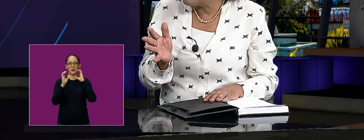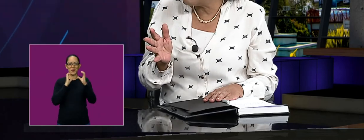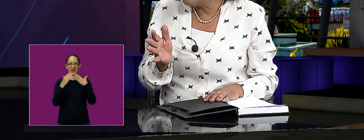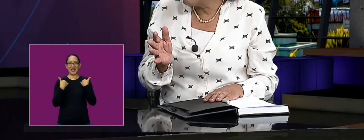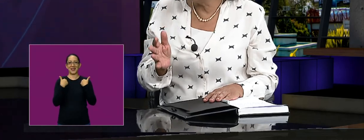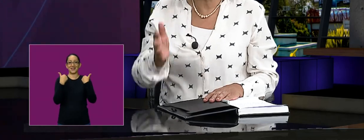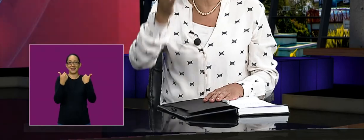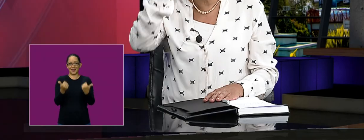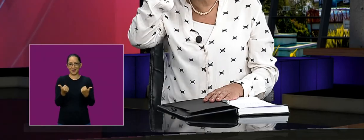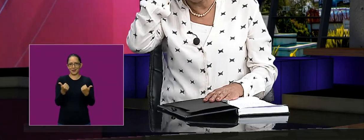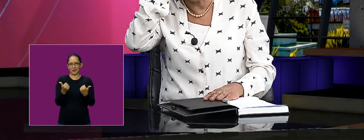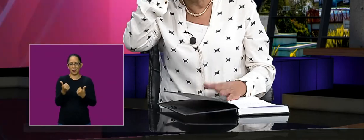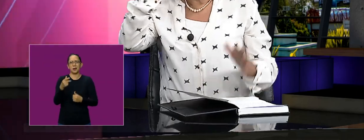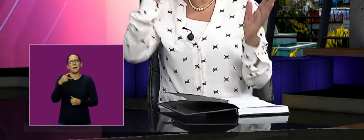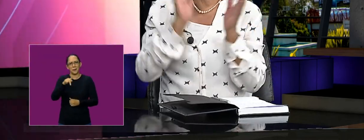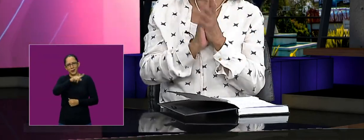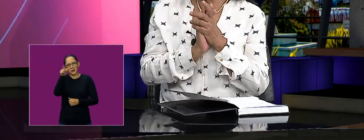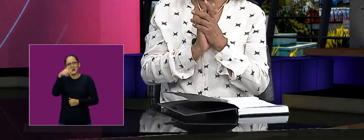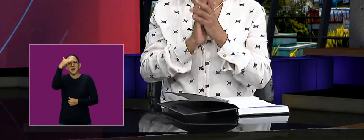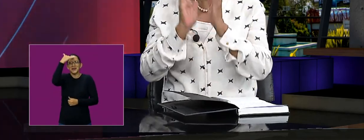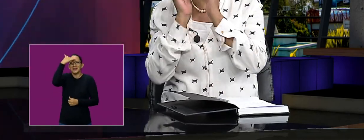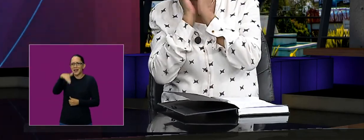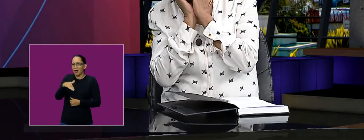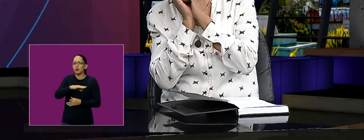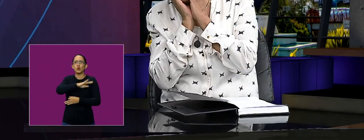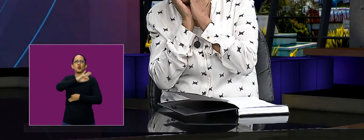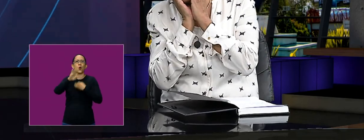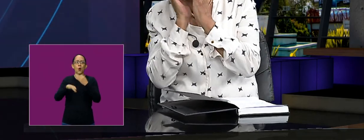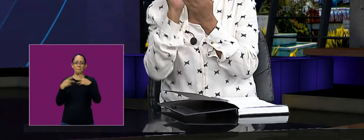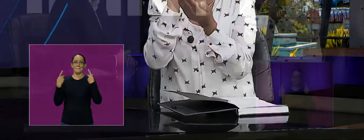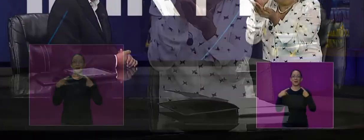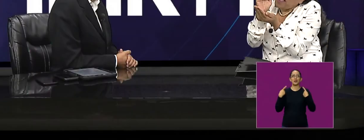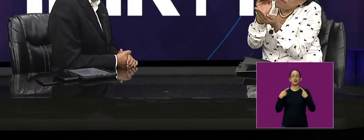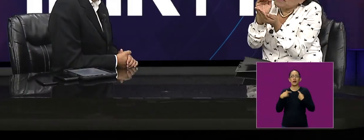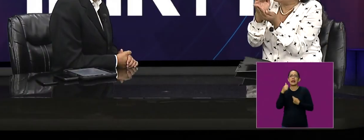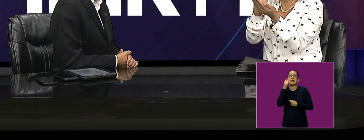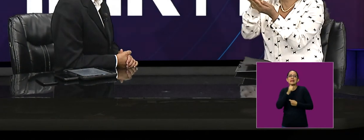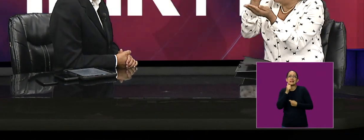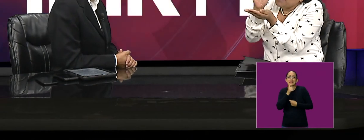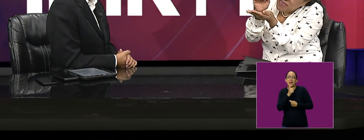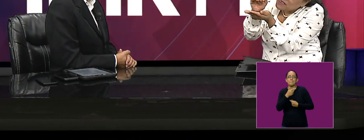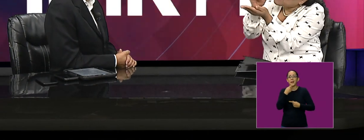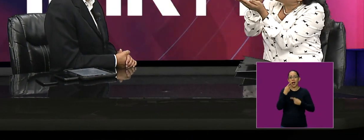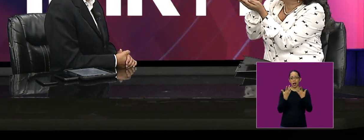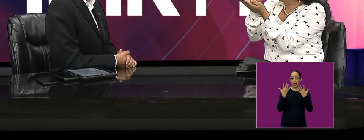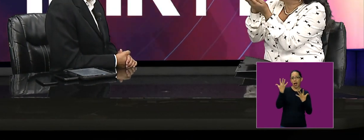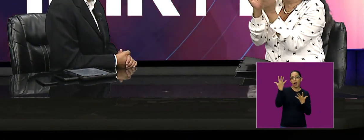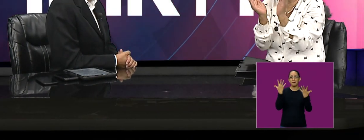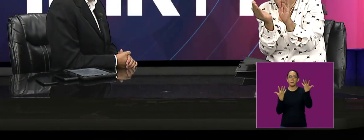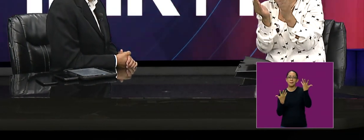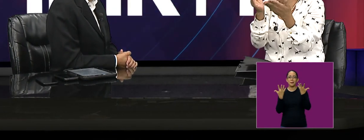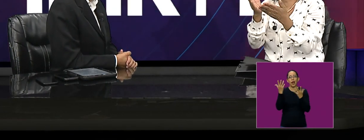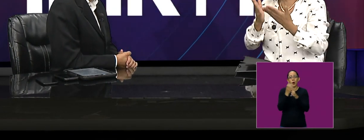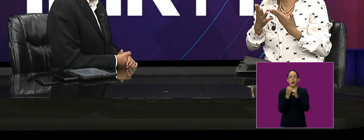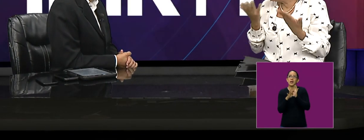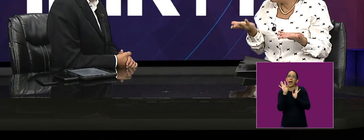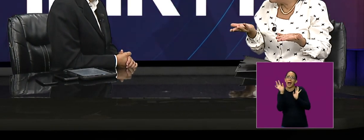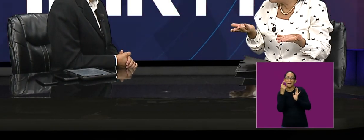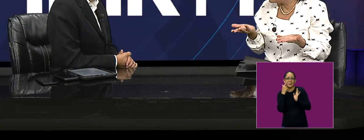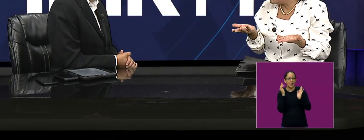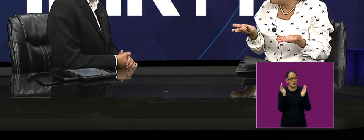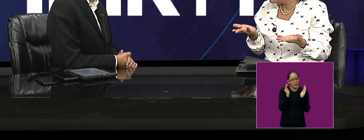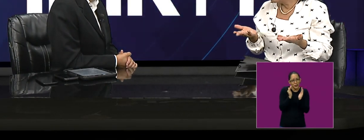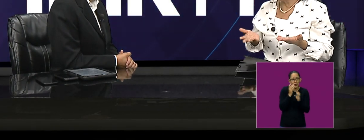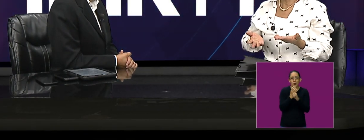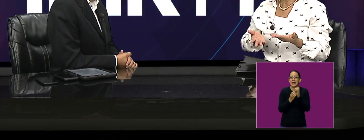señantes. Siempre decimos, ay, ¿cómo? Ay, Hablamos de bulto, dicen. Ay, me dieron. Ay, mira, estaba así chiquito. Ay, bonito. O siempre